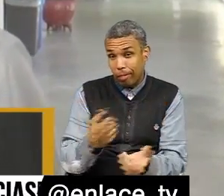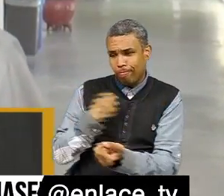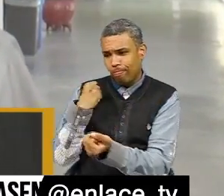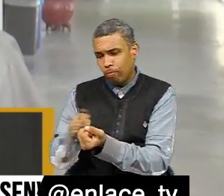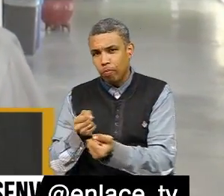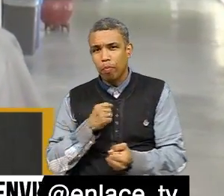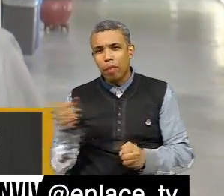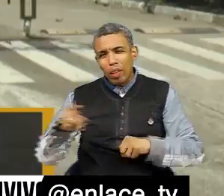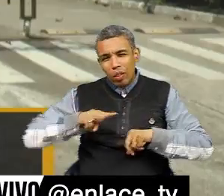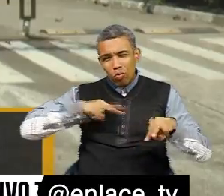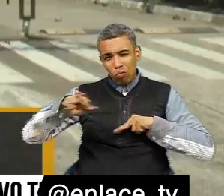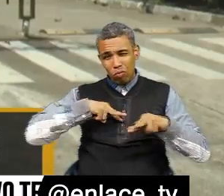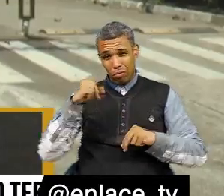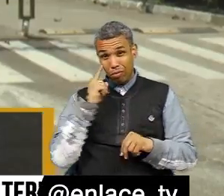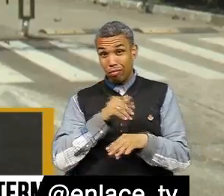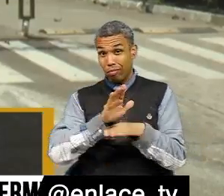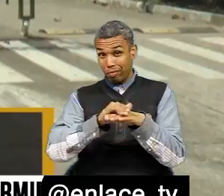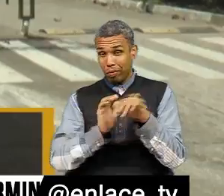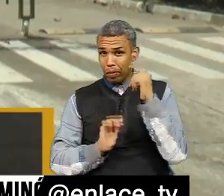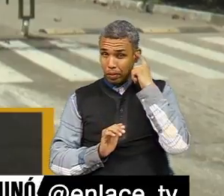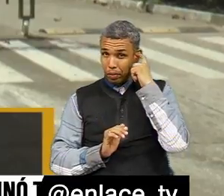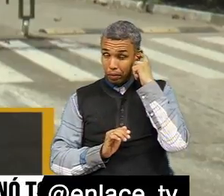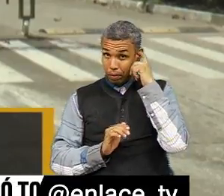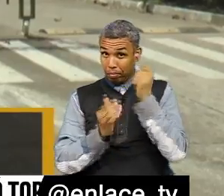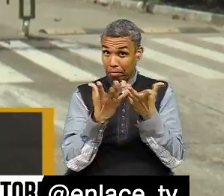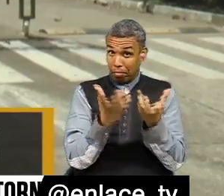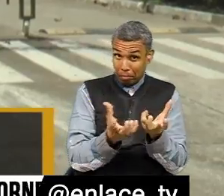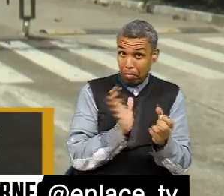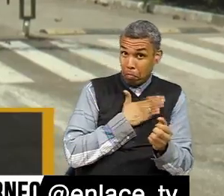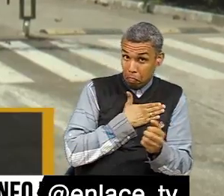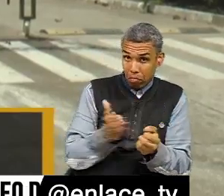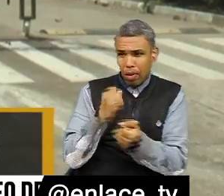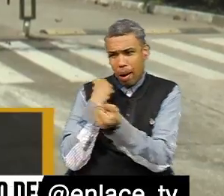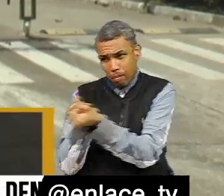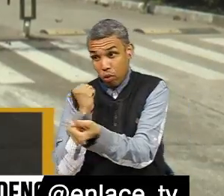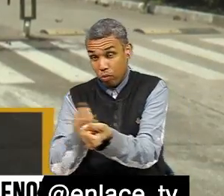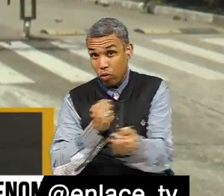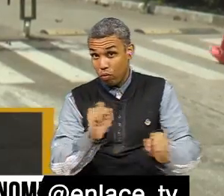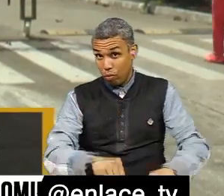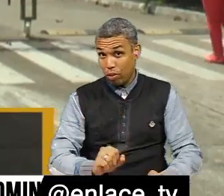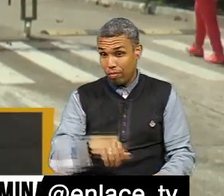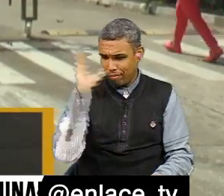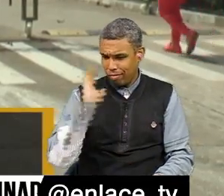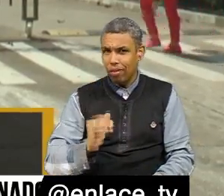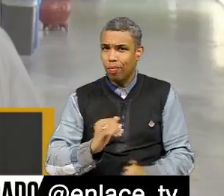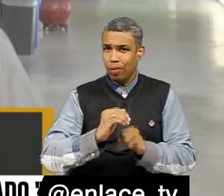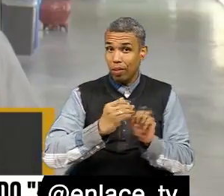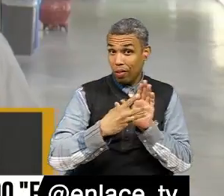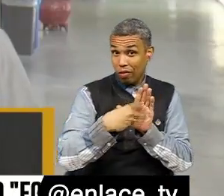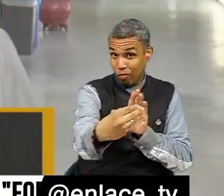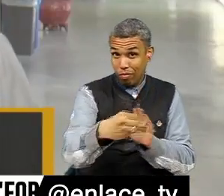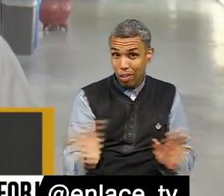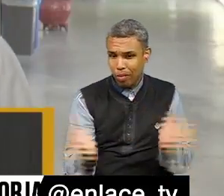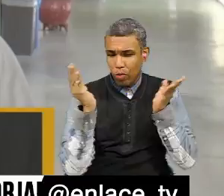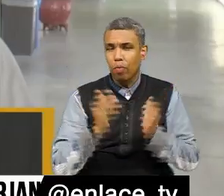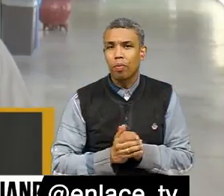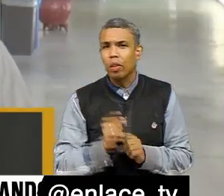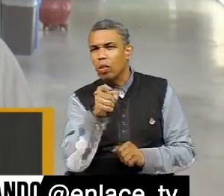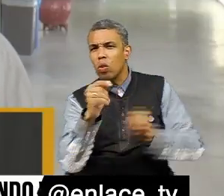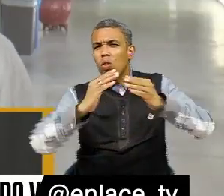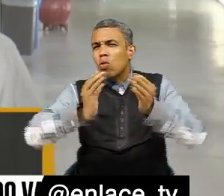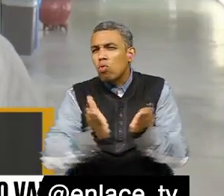hecho un llamado a otras instituciones educativas interesadas en este tipo de donaciones a que hagan las solicitudes respectivas. Y quiero decirle a todos aquellos colegios que pronto